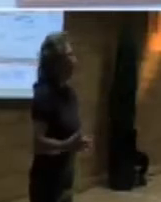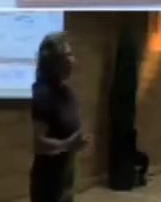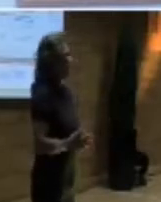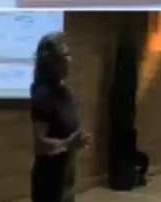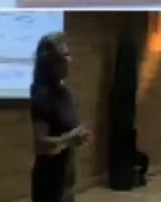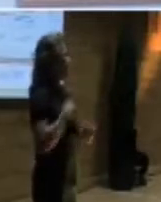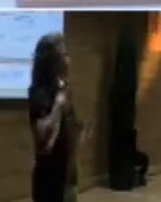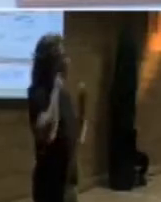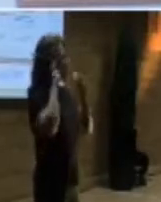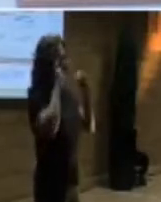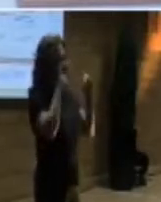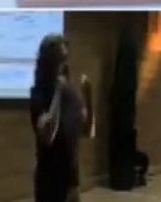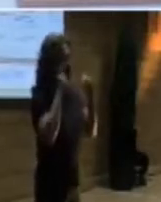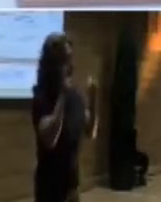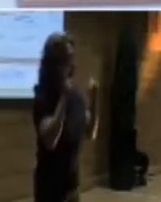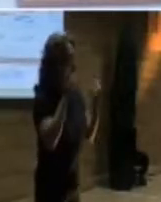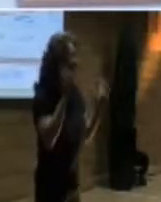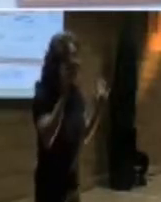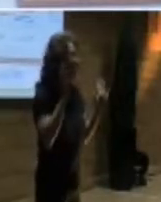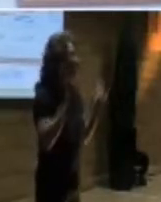si soy capaz,